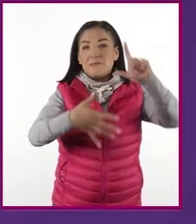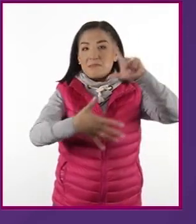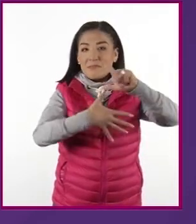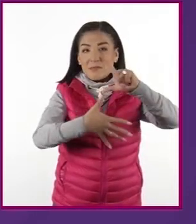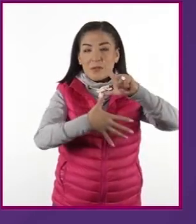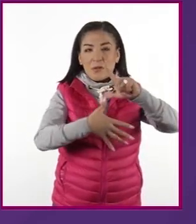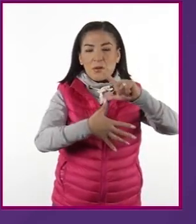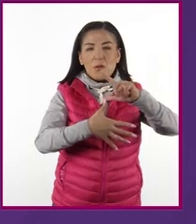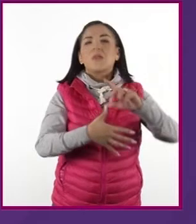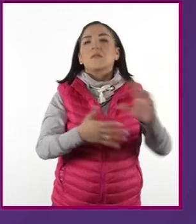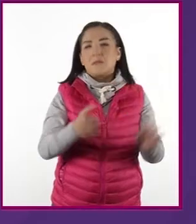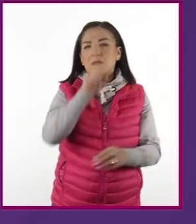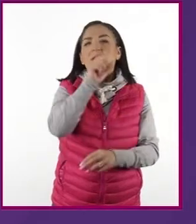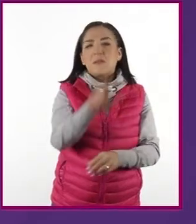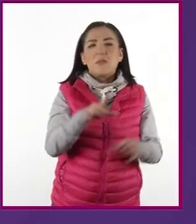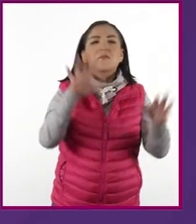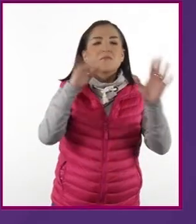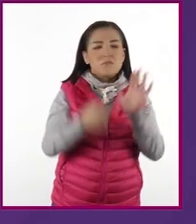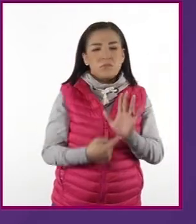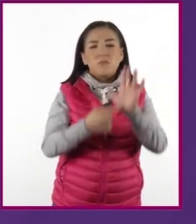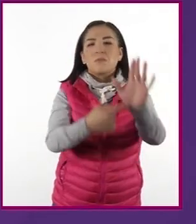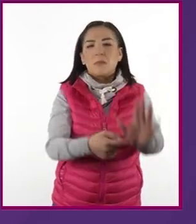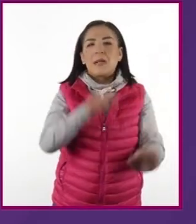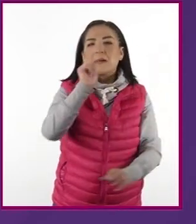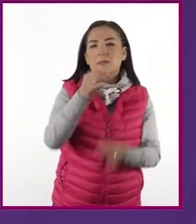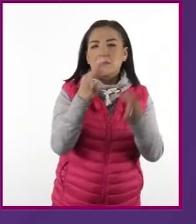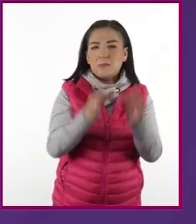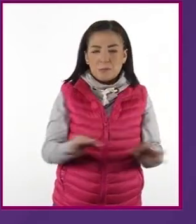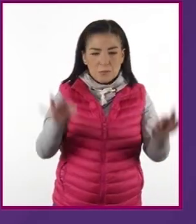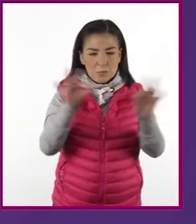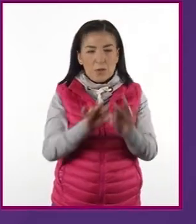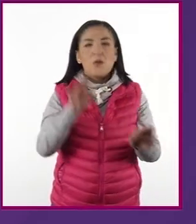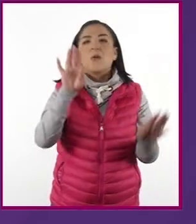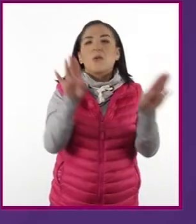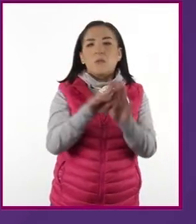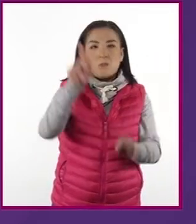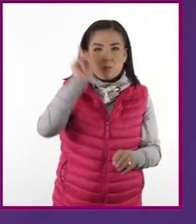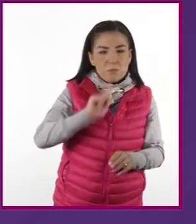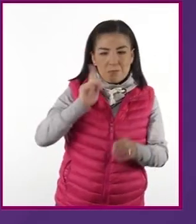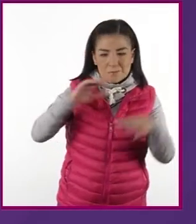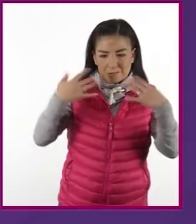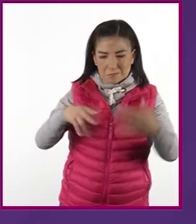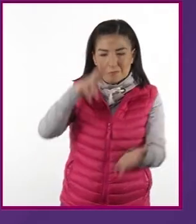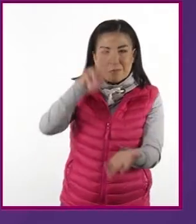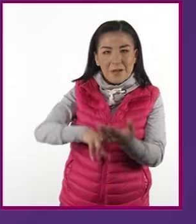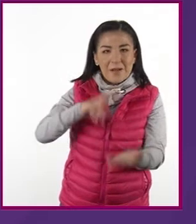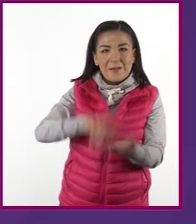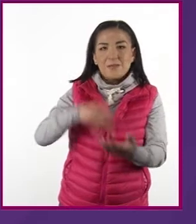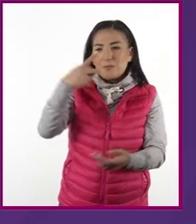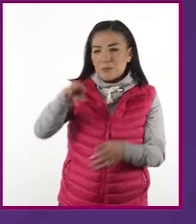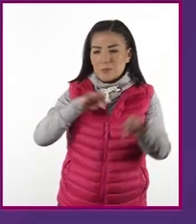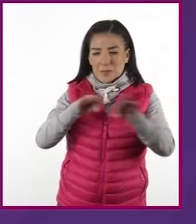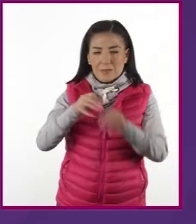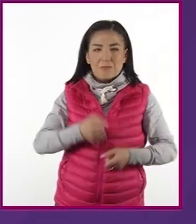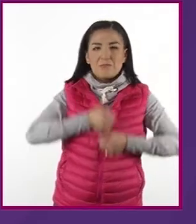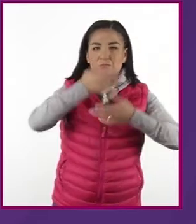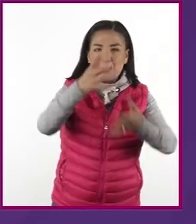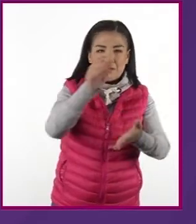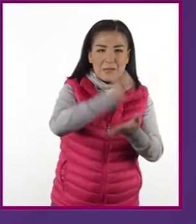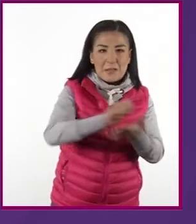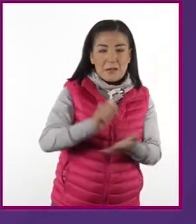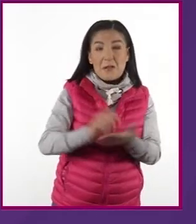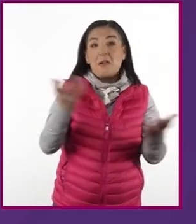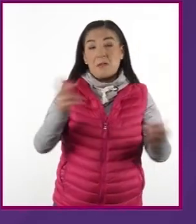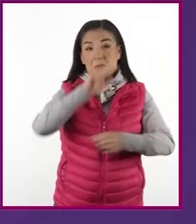importancia y la vigencia de las mujeres narradoras, no solo en países como Argentina, Chile y Costa